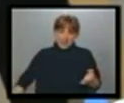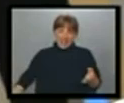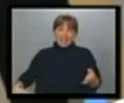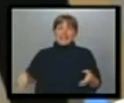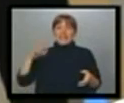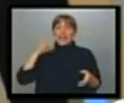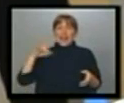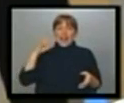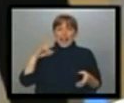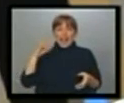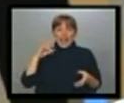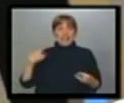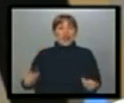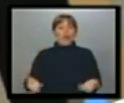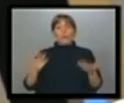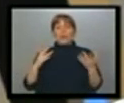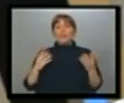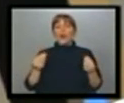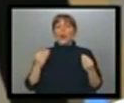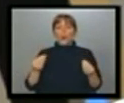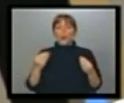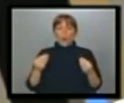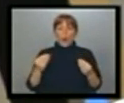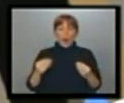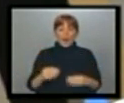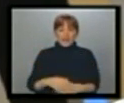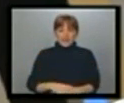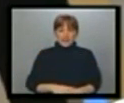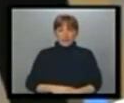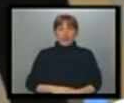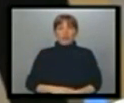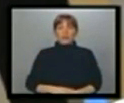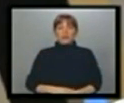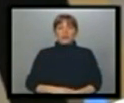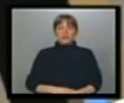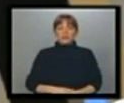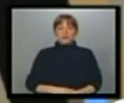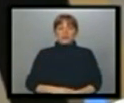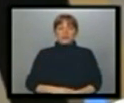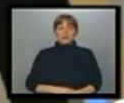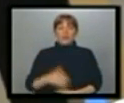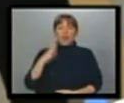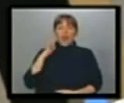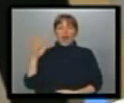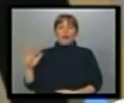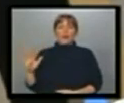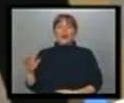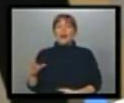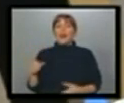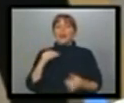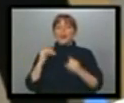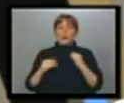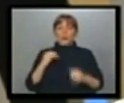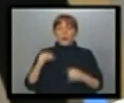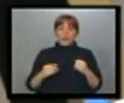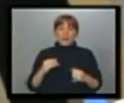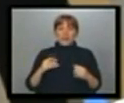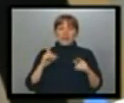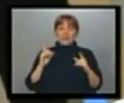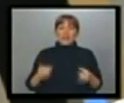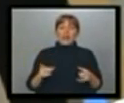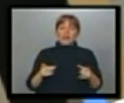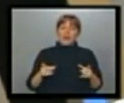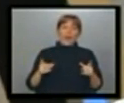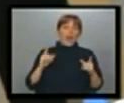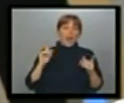productor. Venimos hablando de lo que es la cadena de la producción de leche, así que vamos a estar siguiendo muy de cerca eso. Y después también el tema de mucho